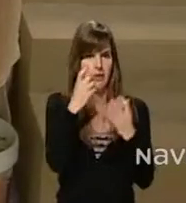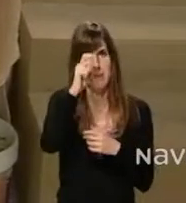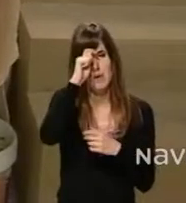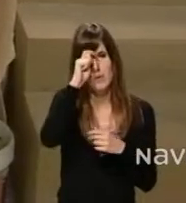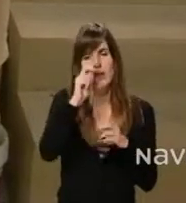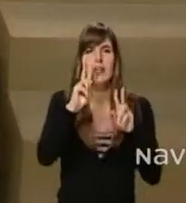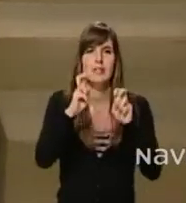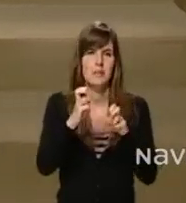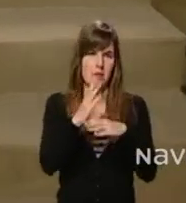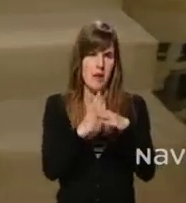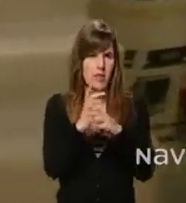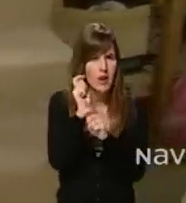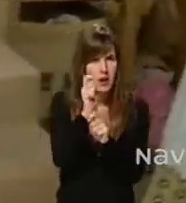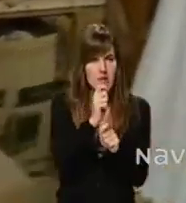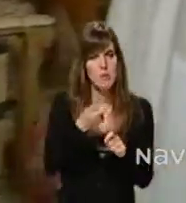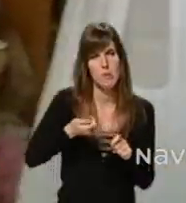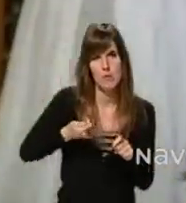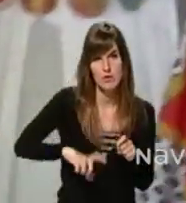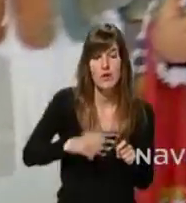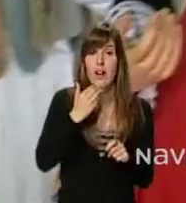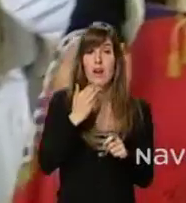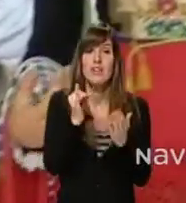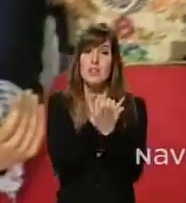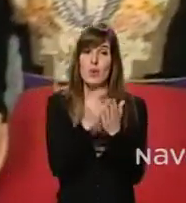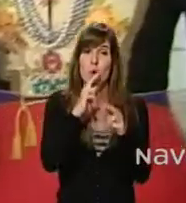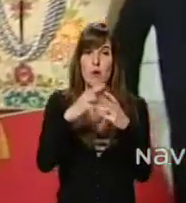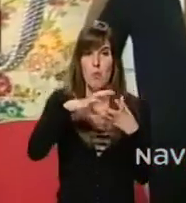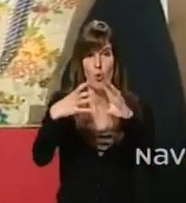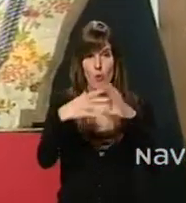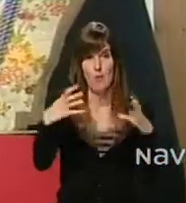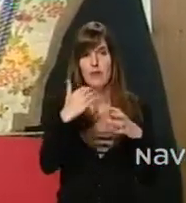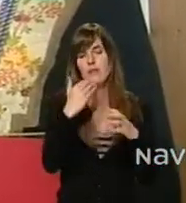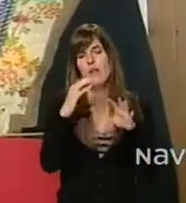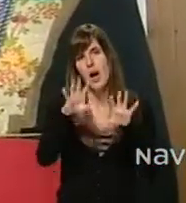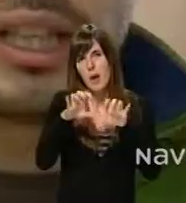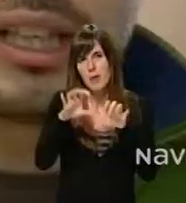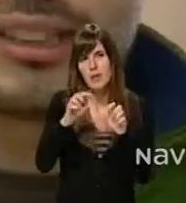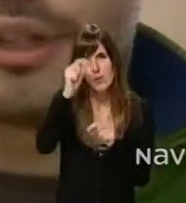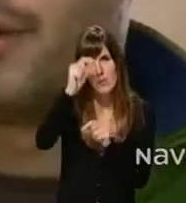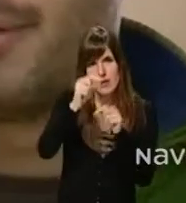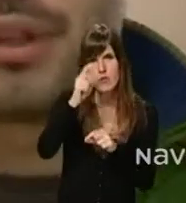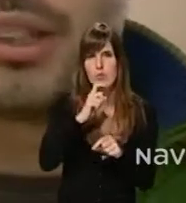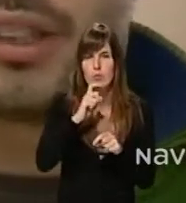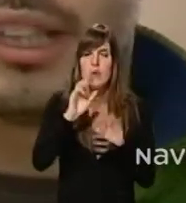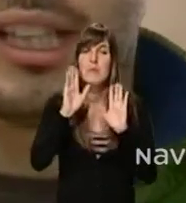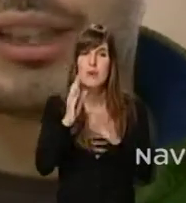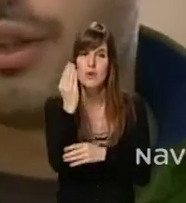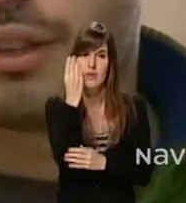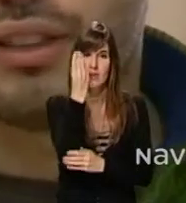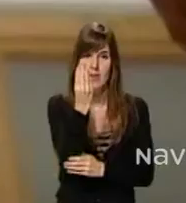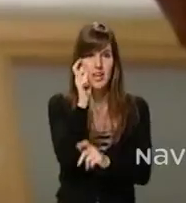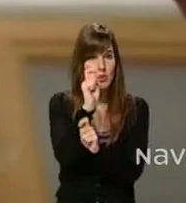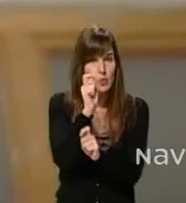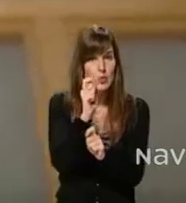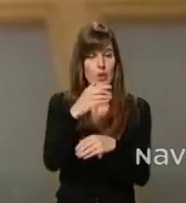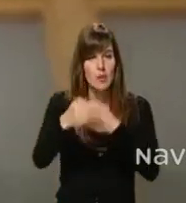asignatura de volumen pues algo básico se aprende, pero luego todo lo que es la escultura, la restauración, el proceso en general, eso lo he